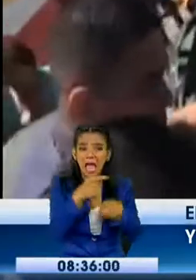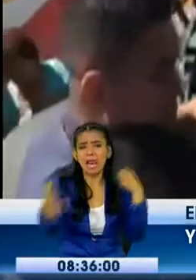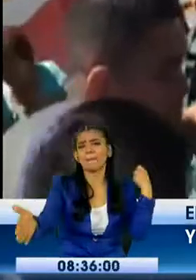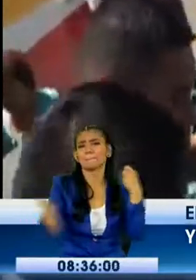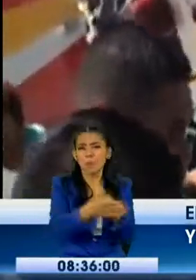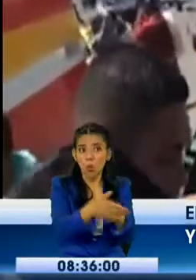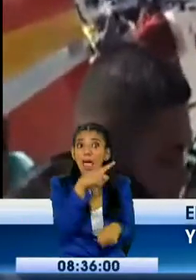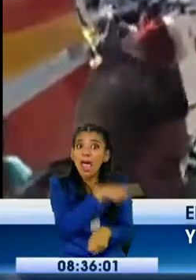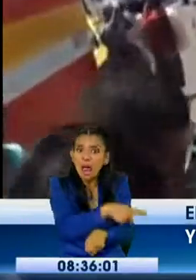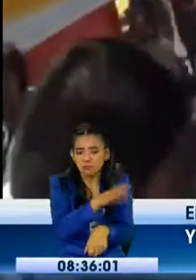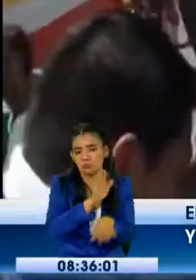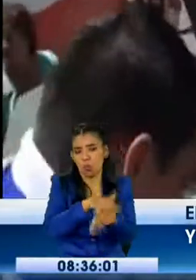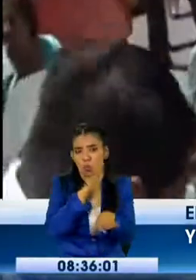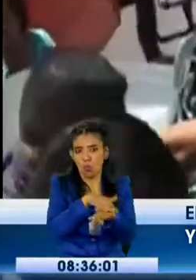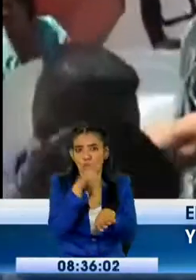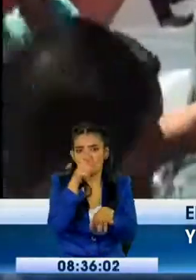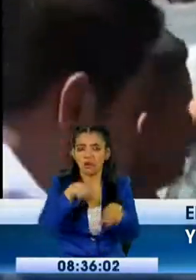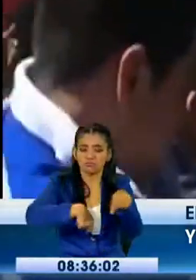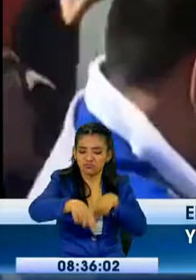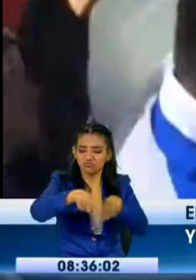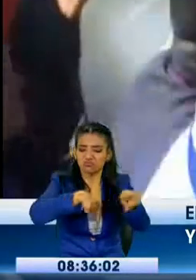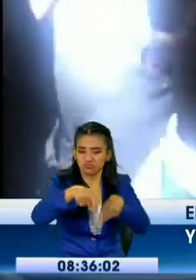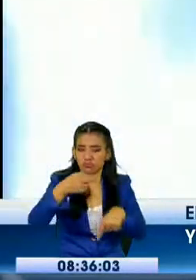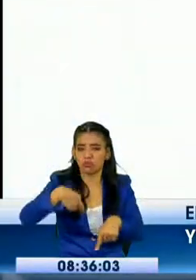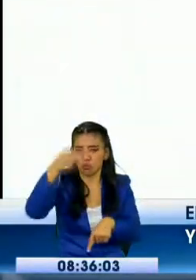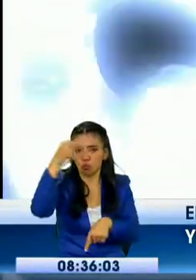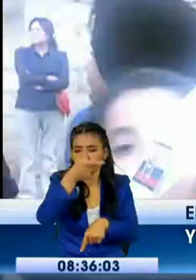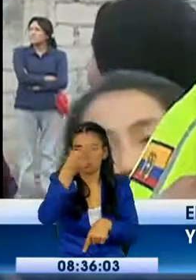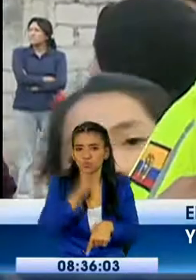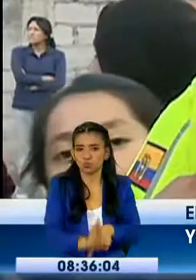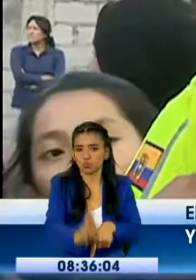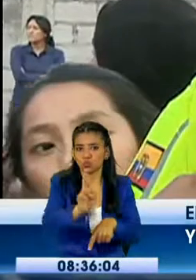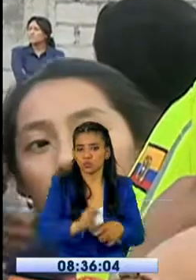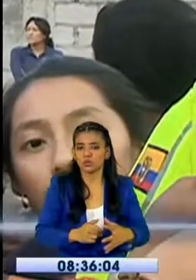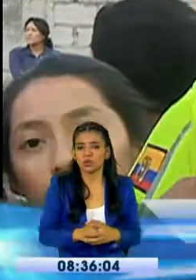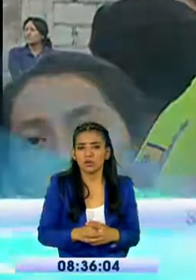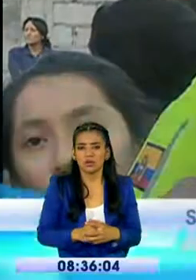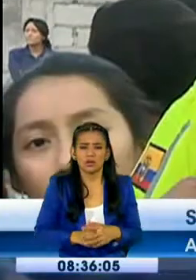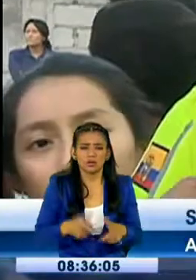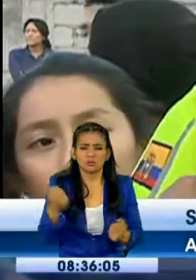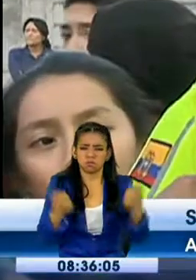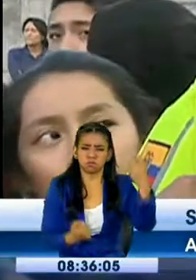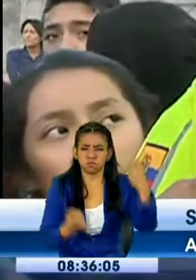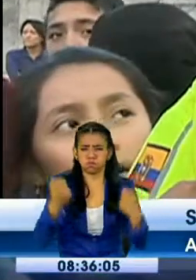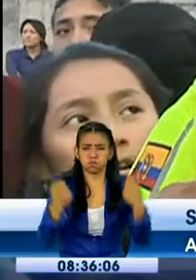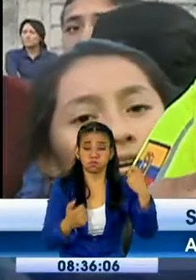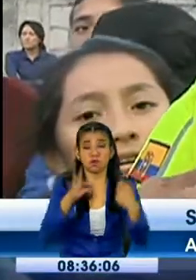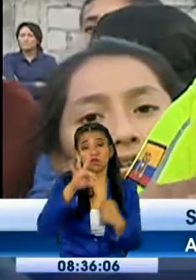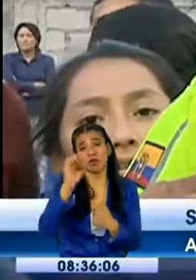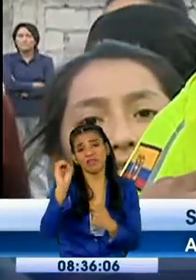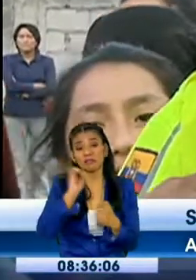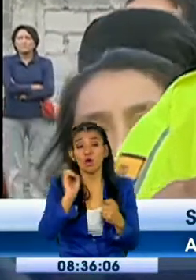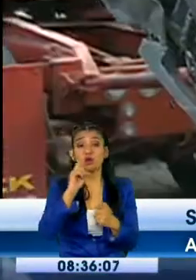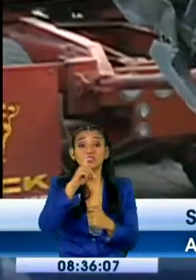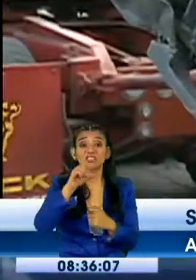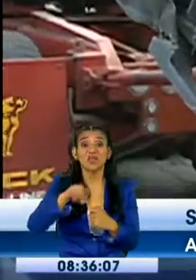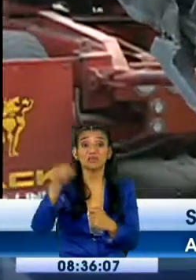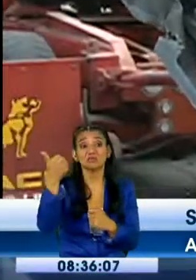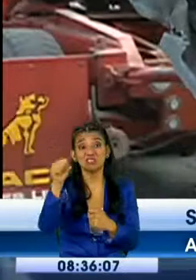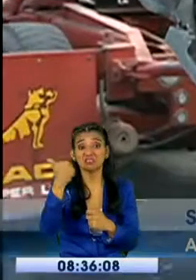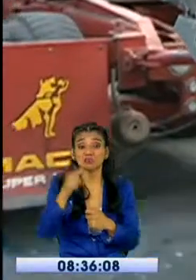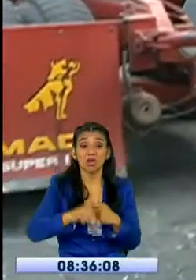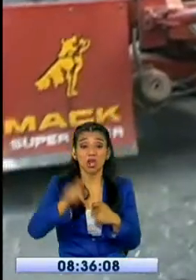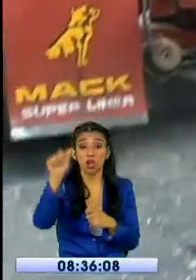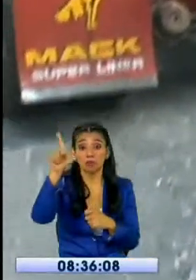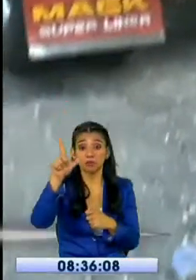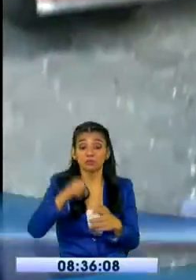interprovincial que circulaba en sentido norte-sur. A una velocidad de unos 90 a 110 kilómetros. Vecinos